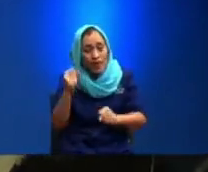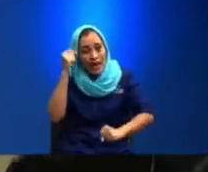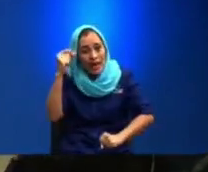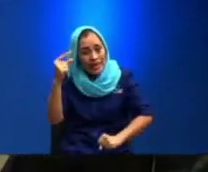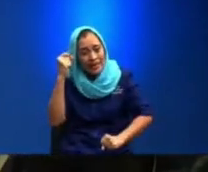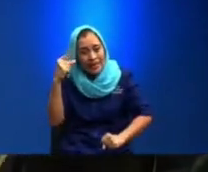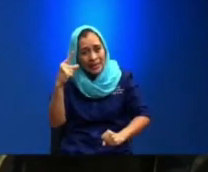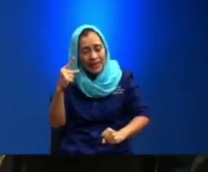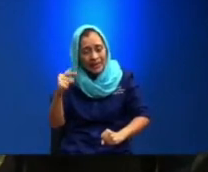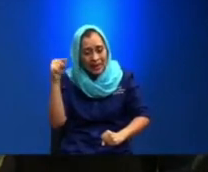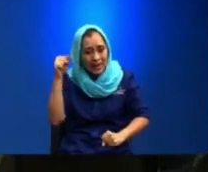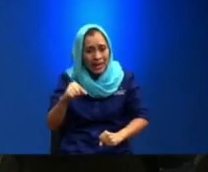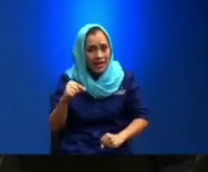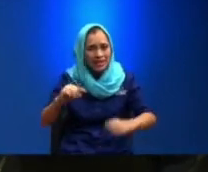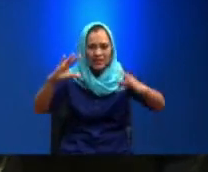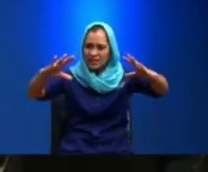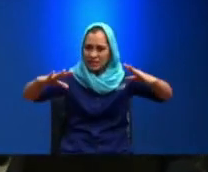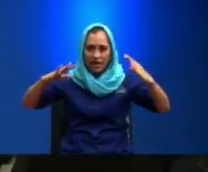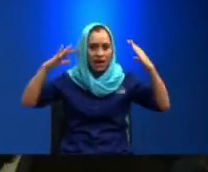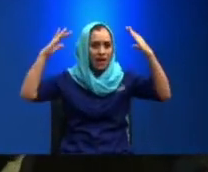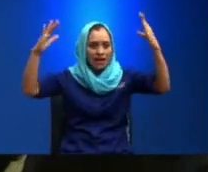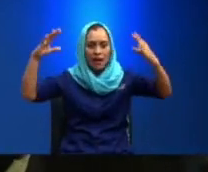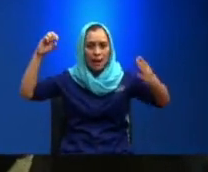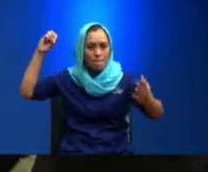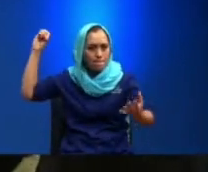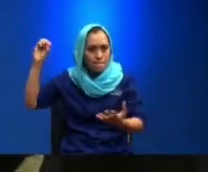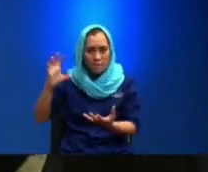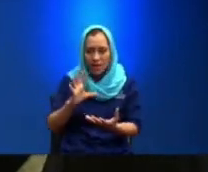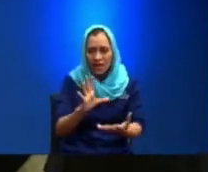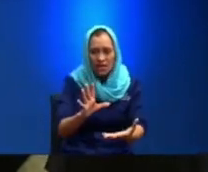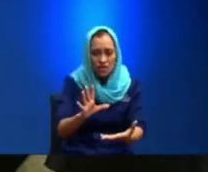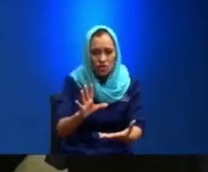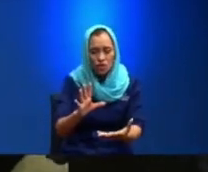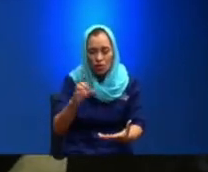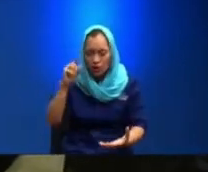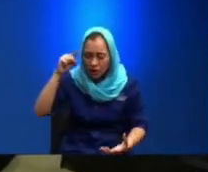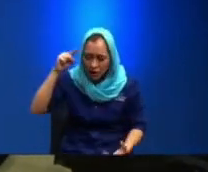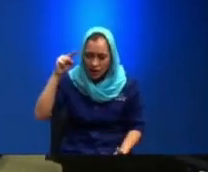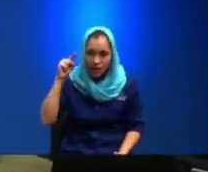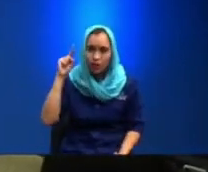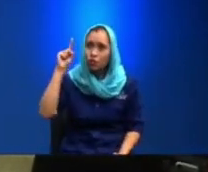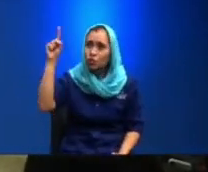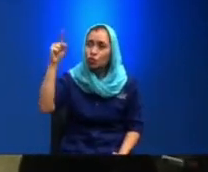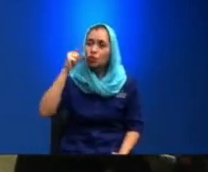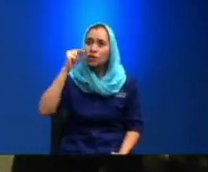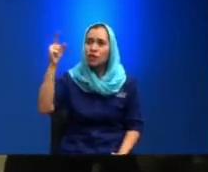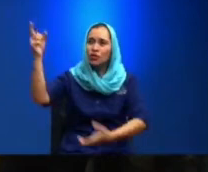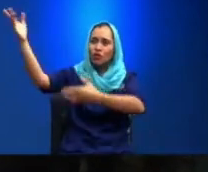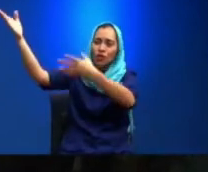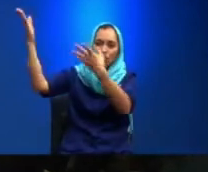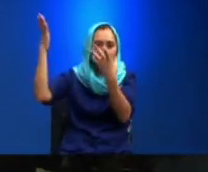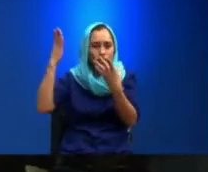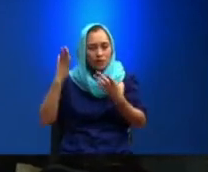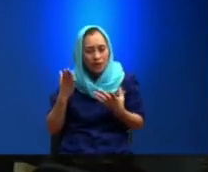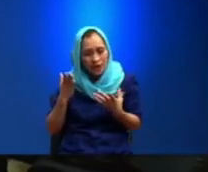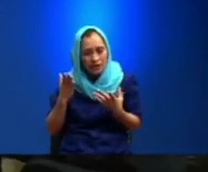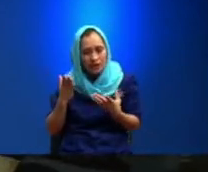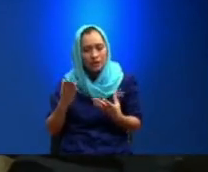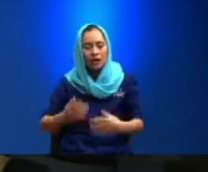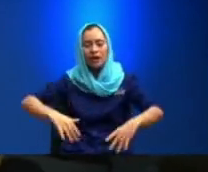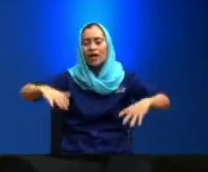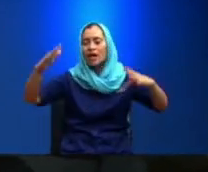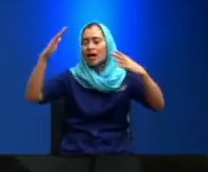bendición que tú has determinado para nuestros días gracias señor